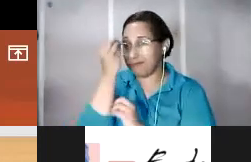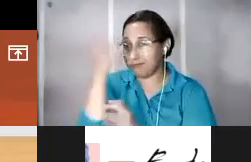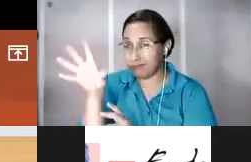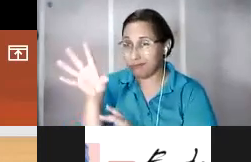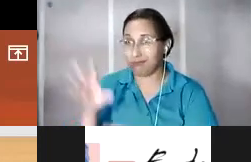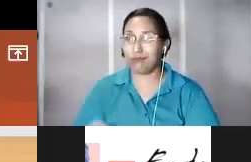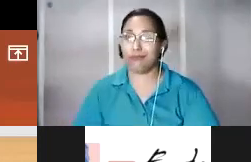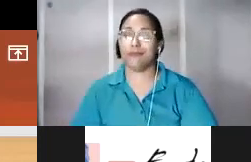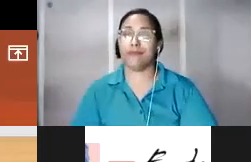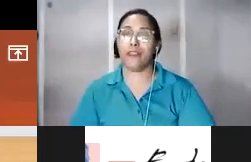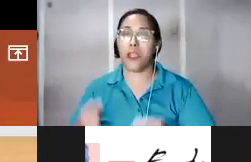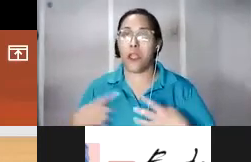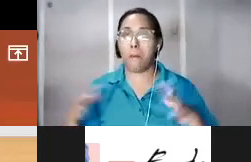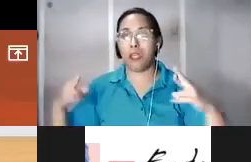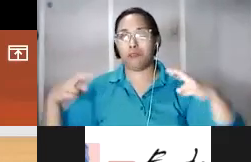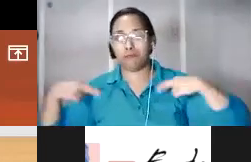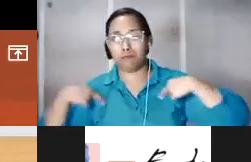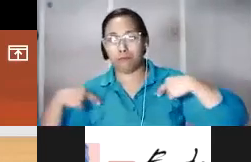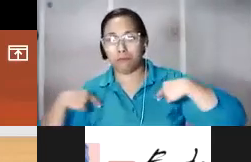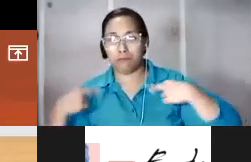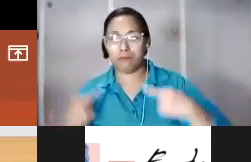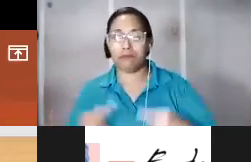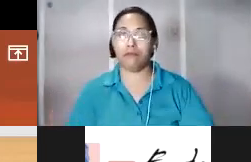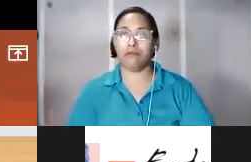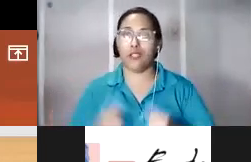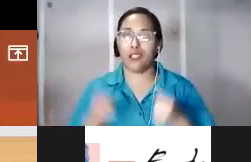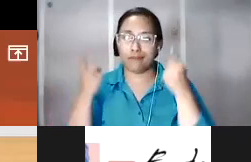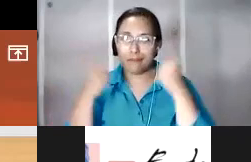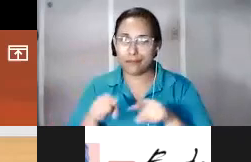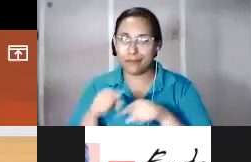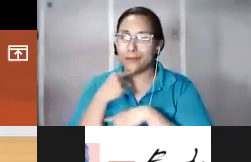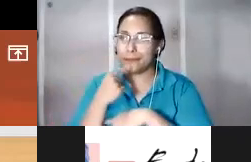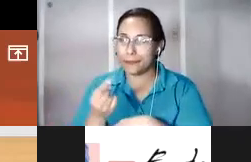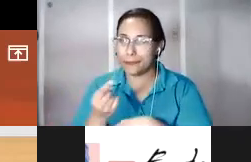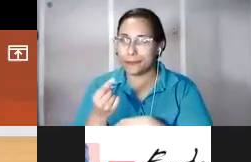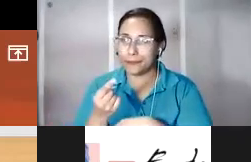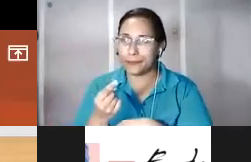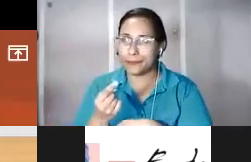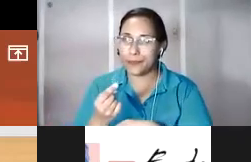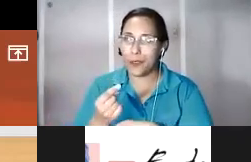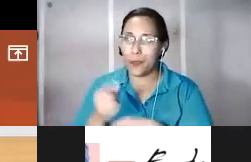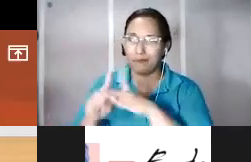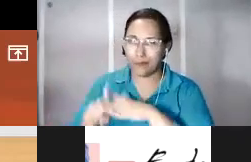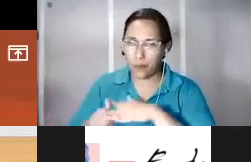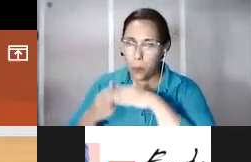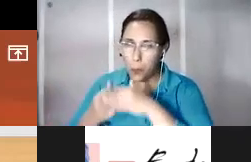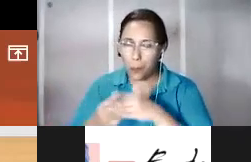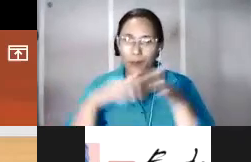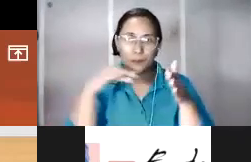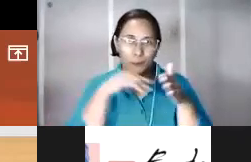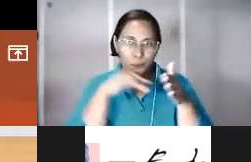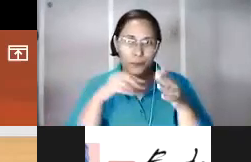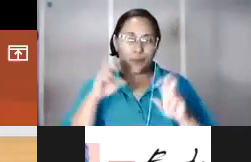retiro, pues entonces yo dije, bueno, pues yo voy a empezar a estudiar el